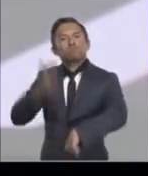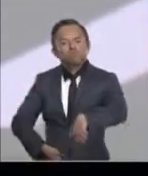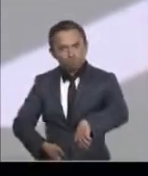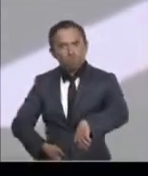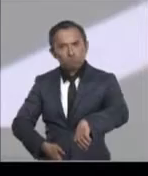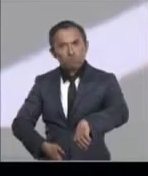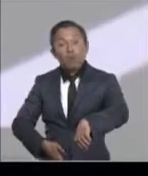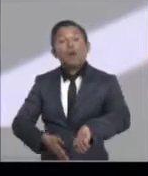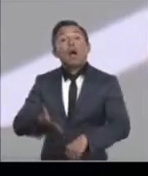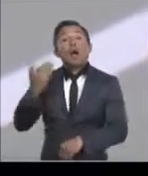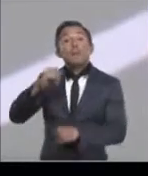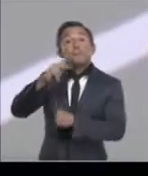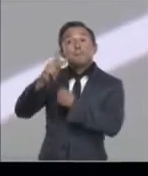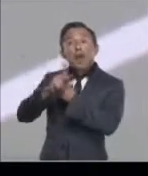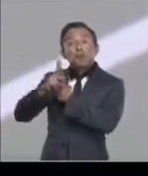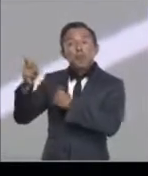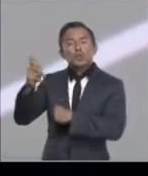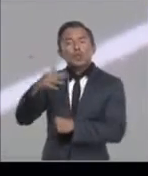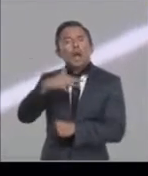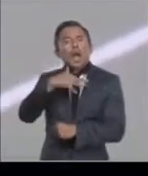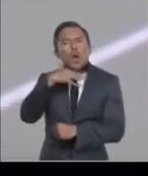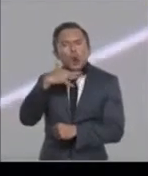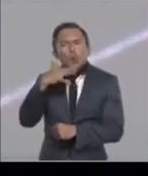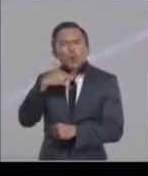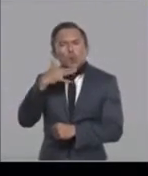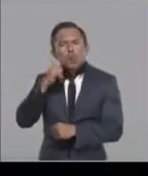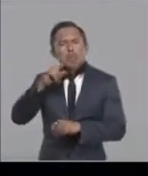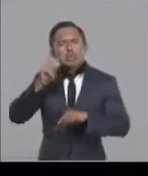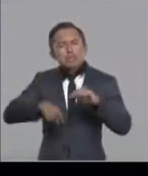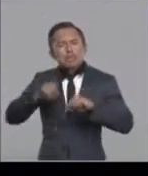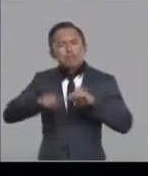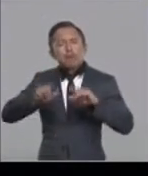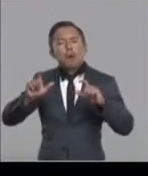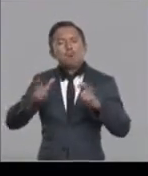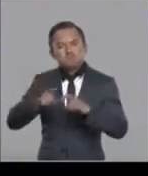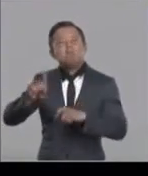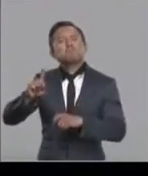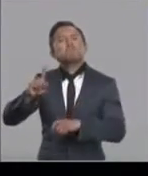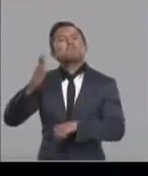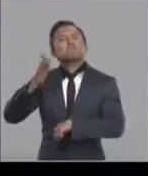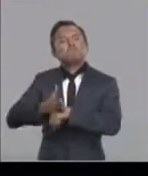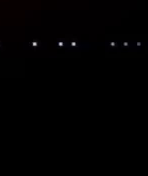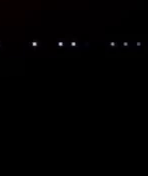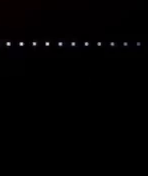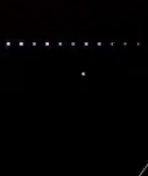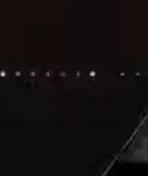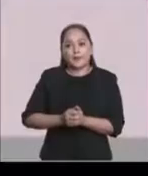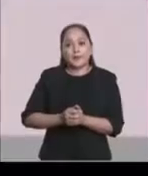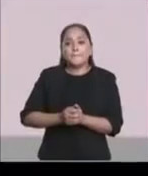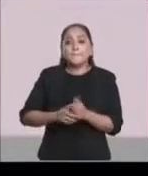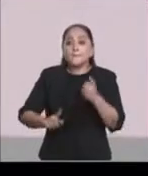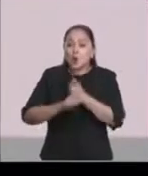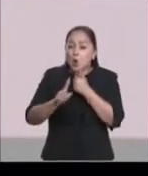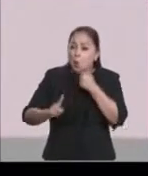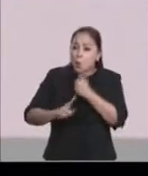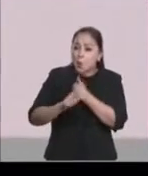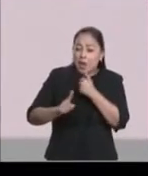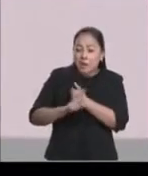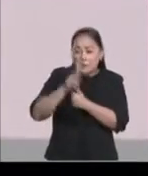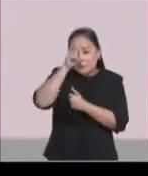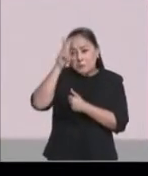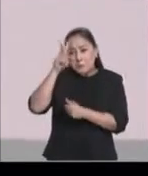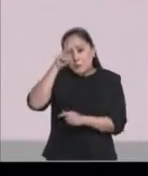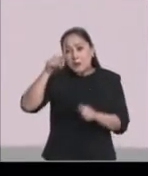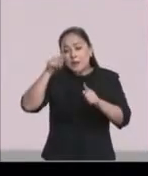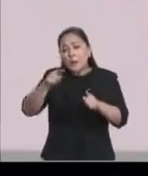esa corrupción lo han hecho. La única forma de lograrlo es poniendo ejemplos. Por su parte, Andrés